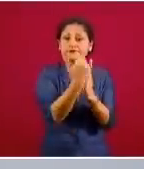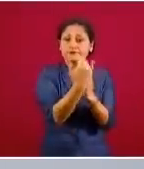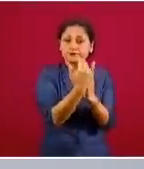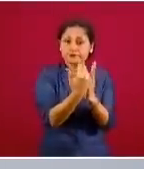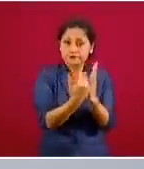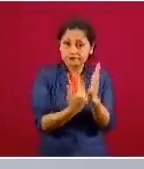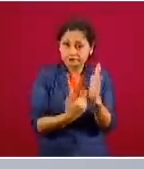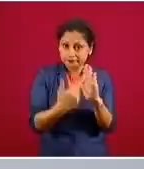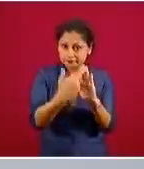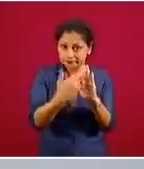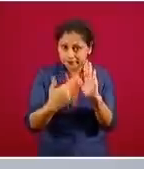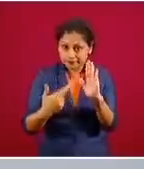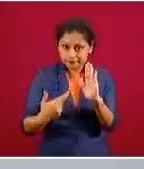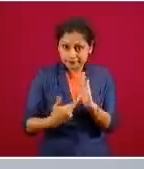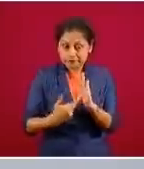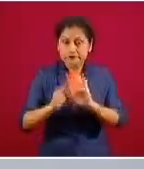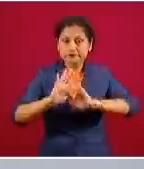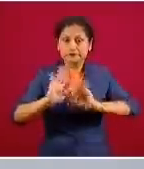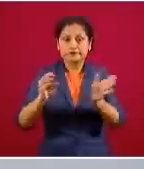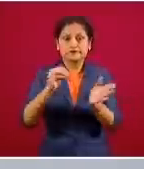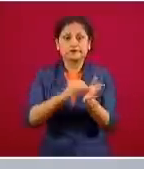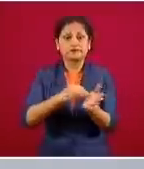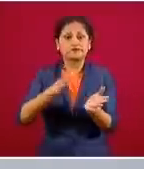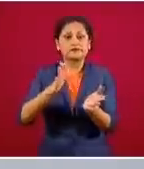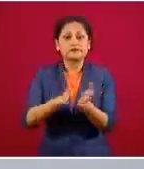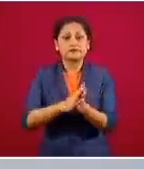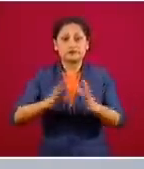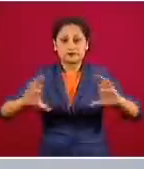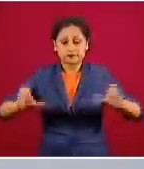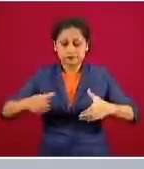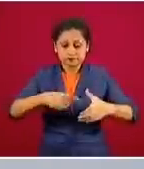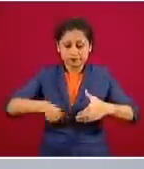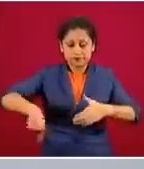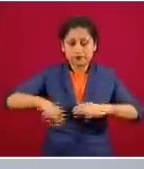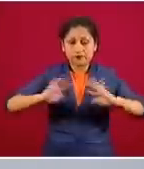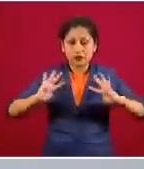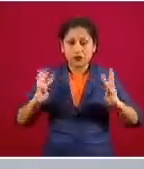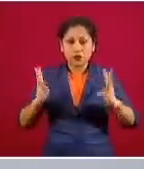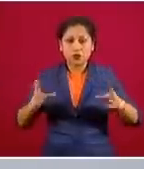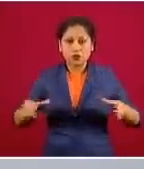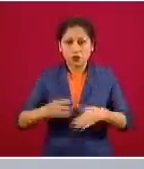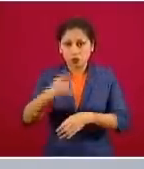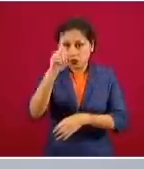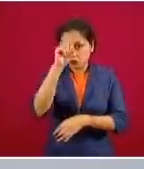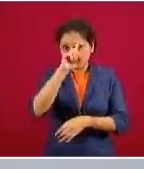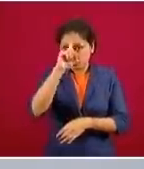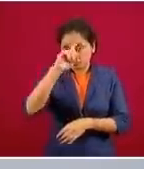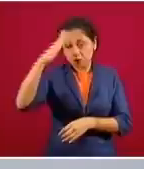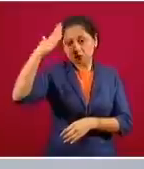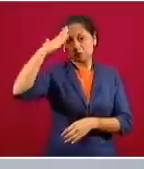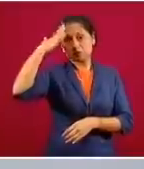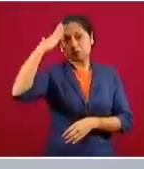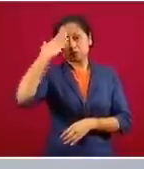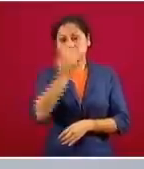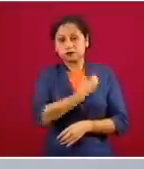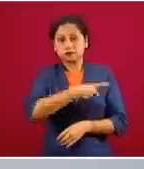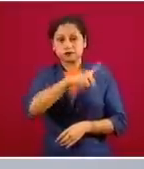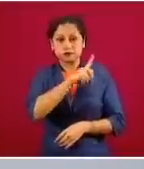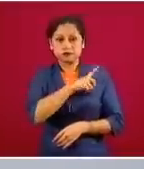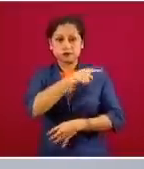formalización en el Consejo de Salubridad General son estas tres. La Jornada Nacional de Sana